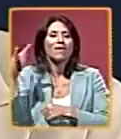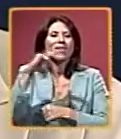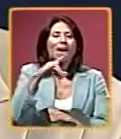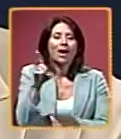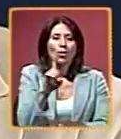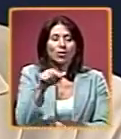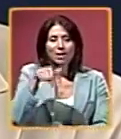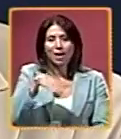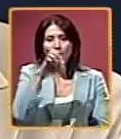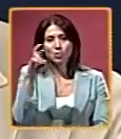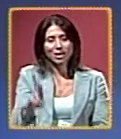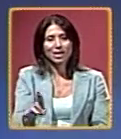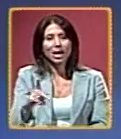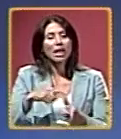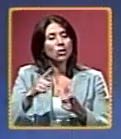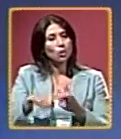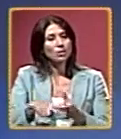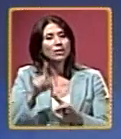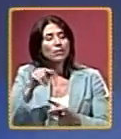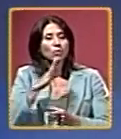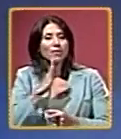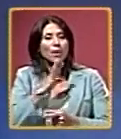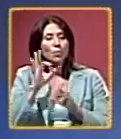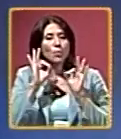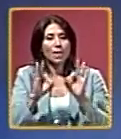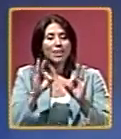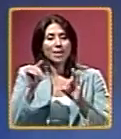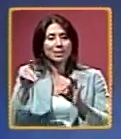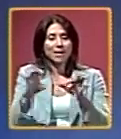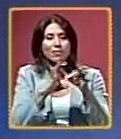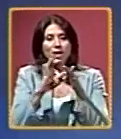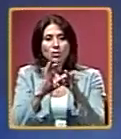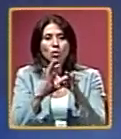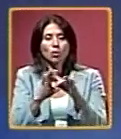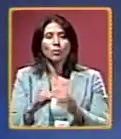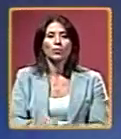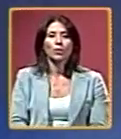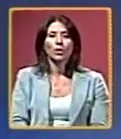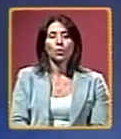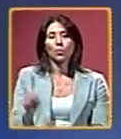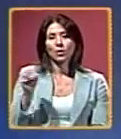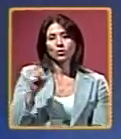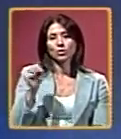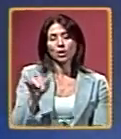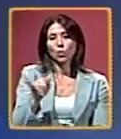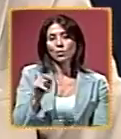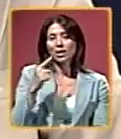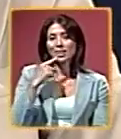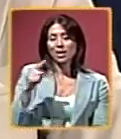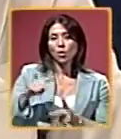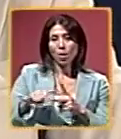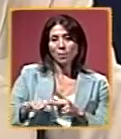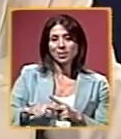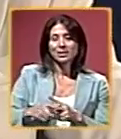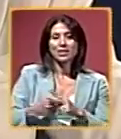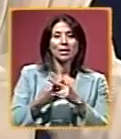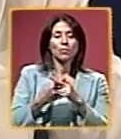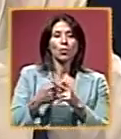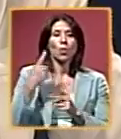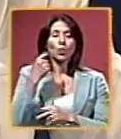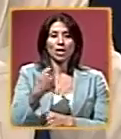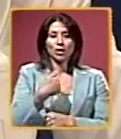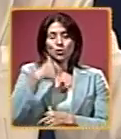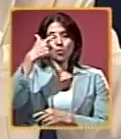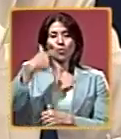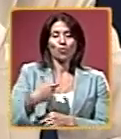ahí hay que hablar bien de esa relación. Sí, bueno, ya que dijiste al principio que soy muchas personas en una,